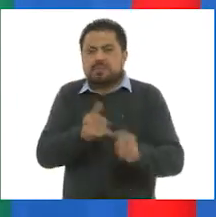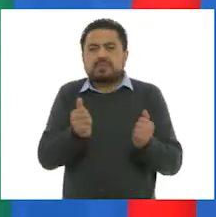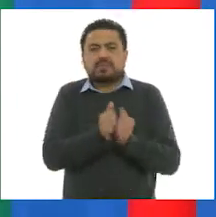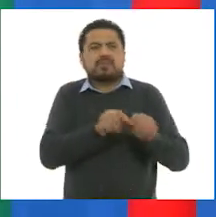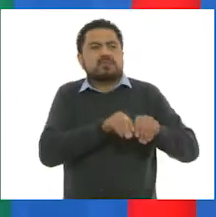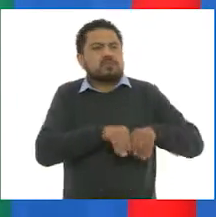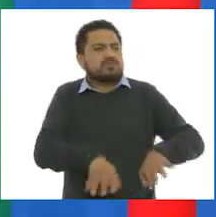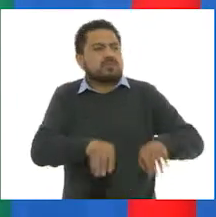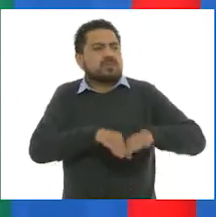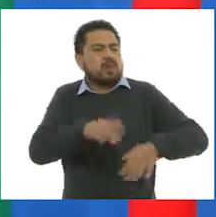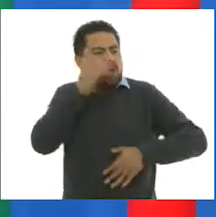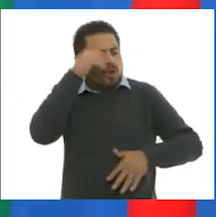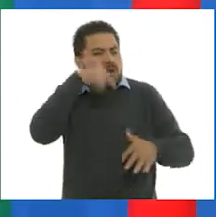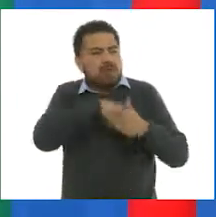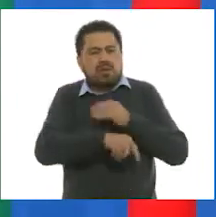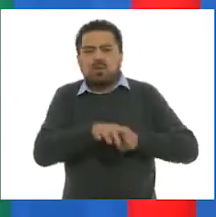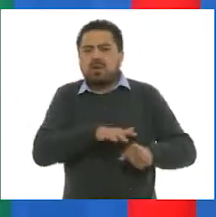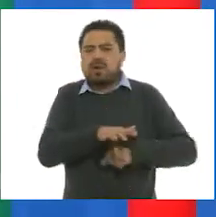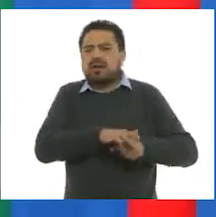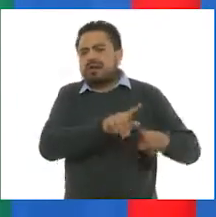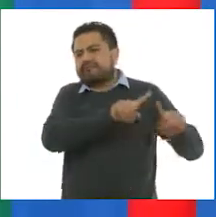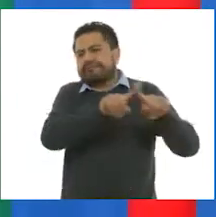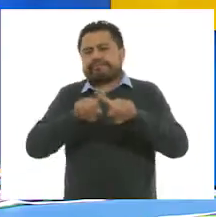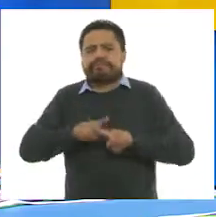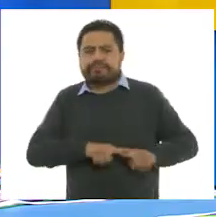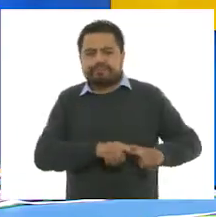transmisión directa de conocimientos a través de la oralidad.